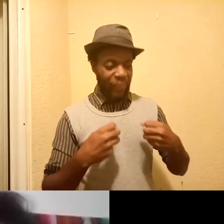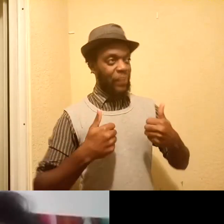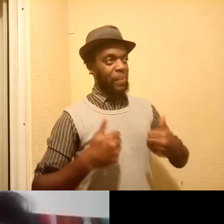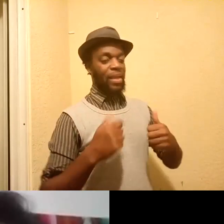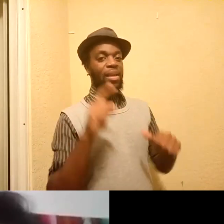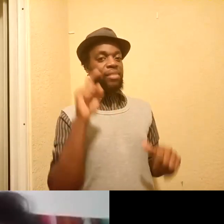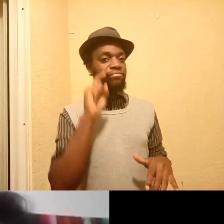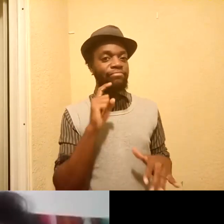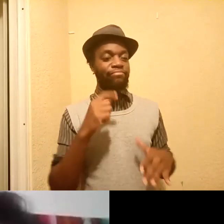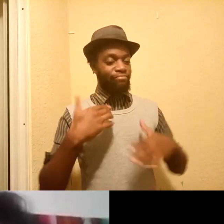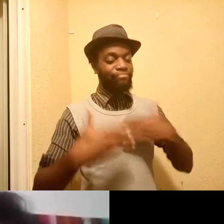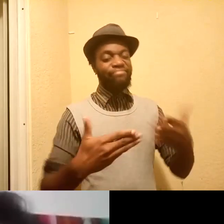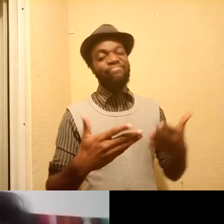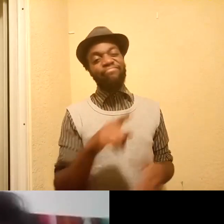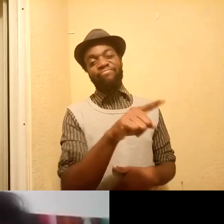personas con